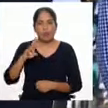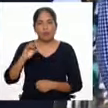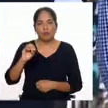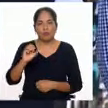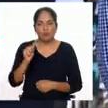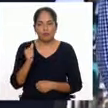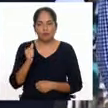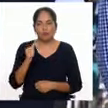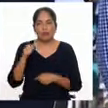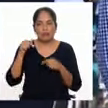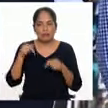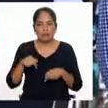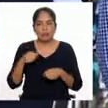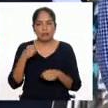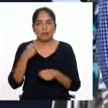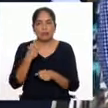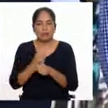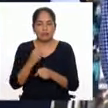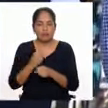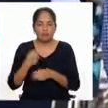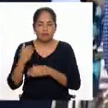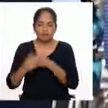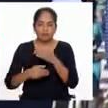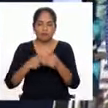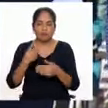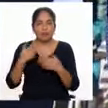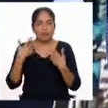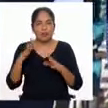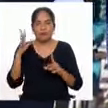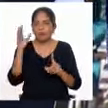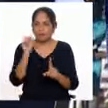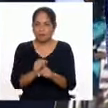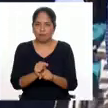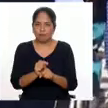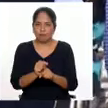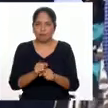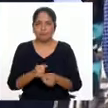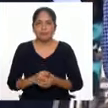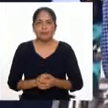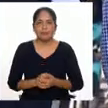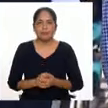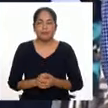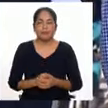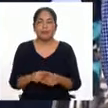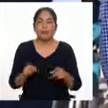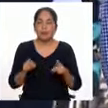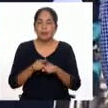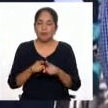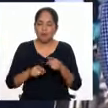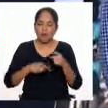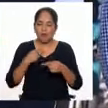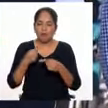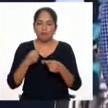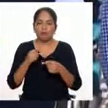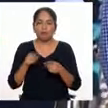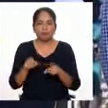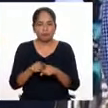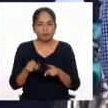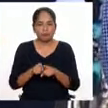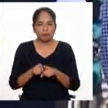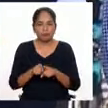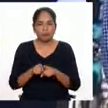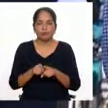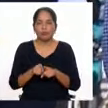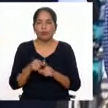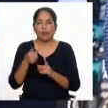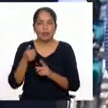este hospital de Atalaya sea hoy una realidad. Pero también quiero contar con el compromiso que ya dijo